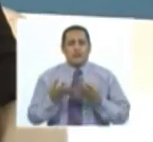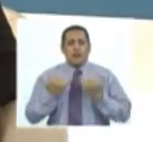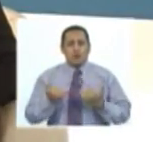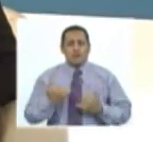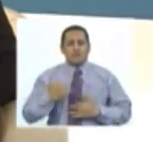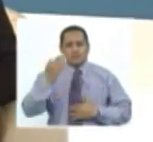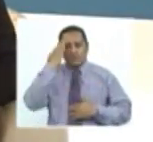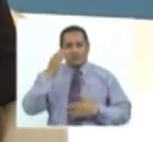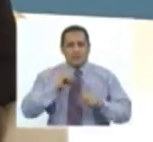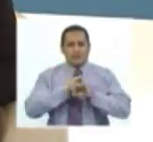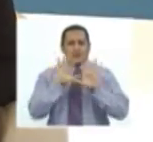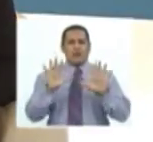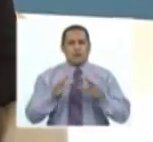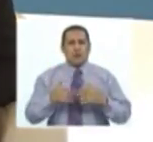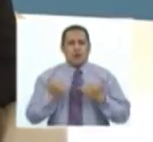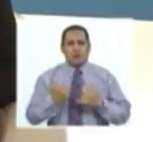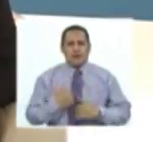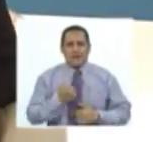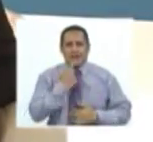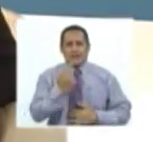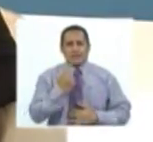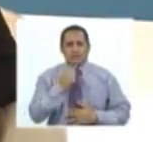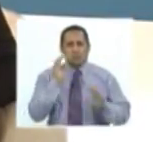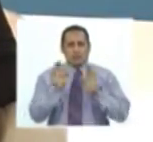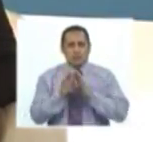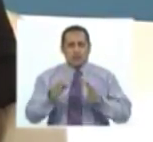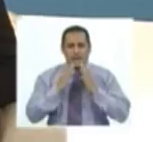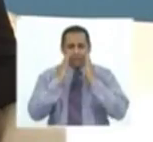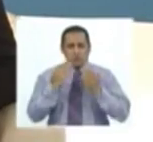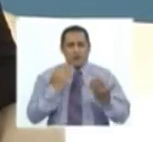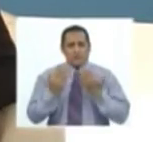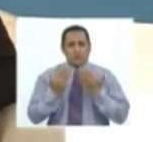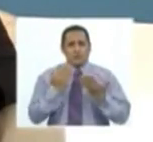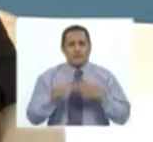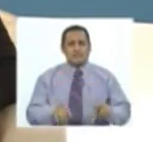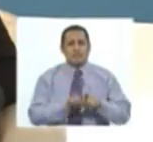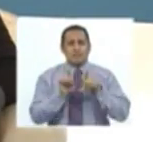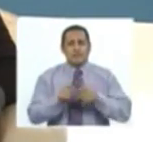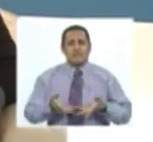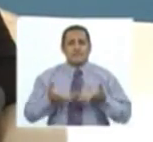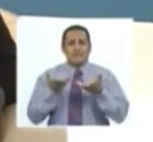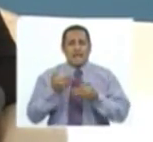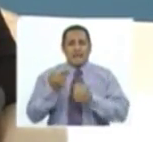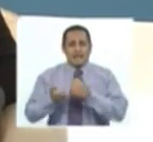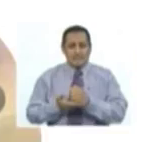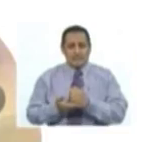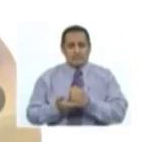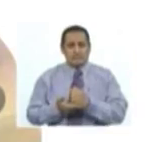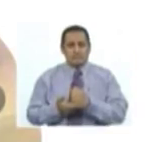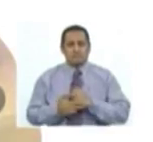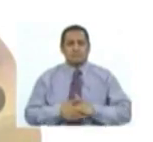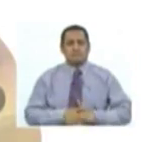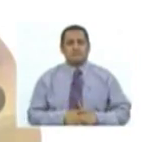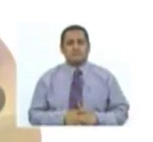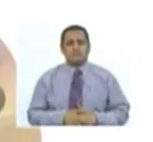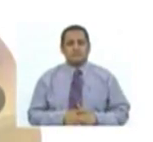poco claro el asunto. Es atención sí a las formas, pero estas cubren garantías. Exacto. Y